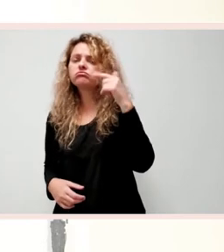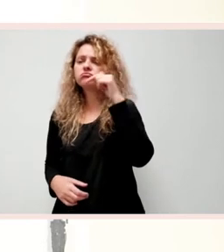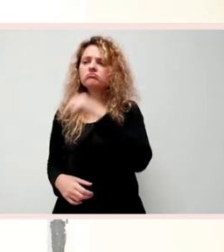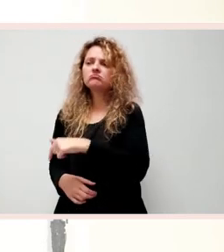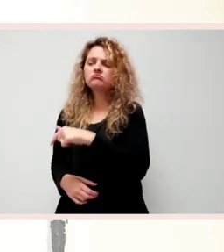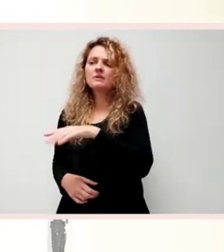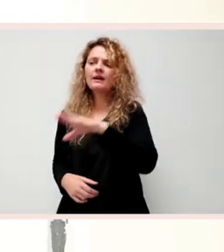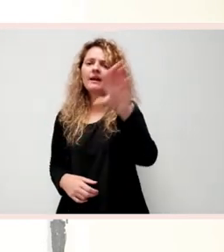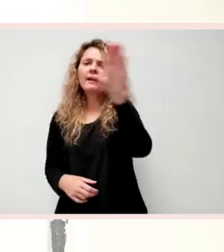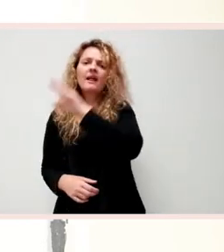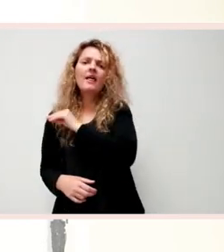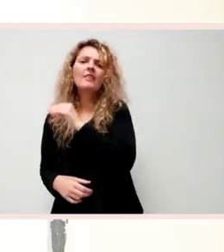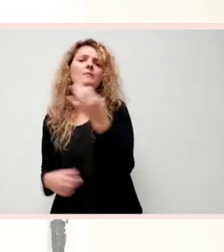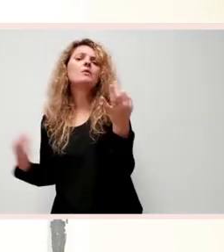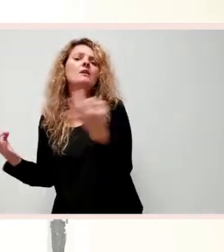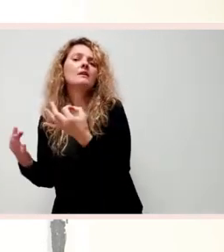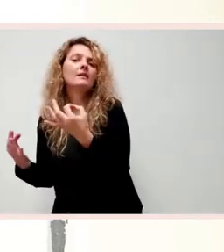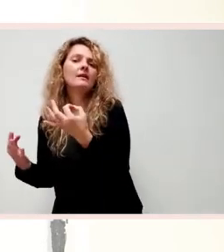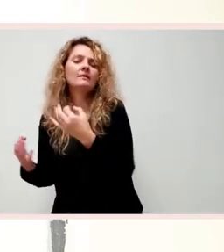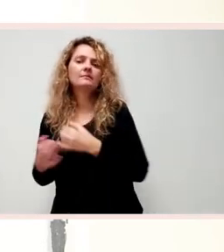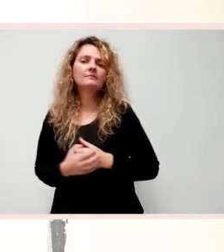prestixo, deberíamos